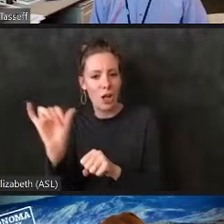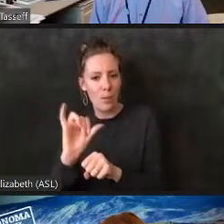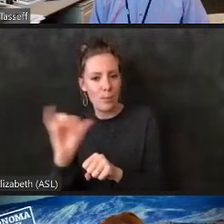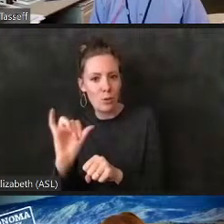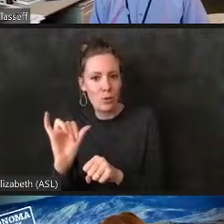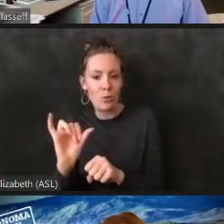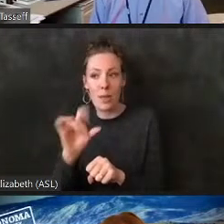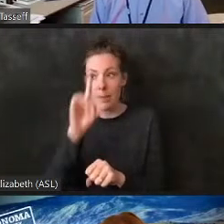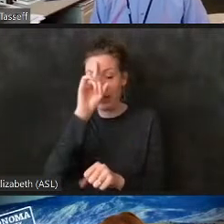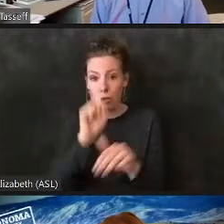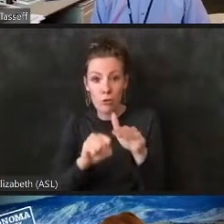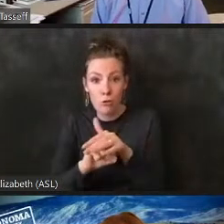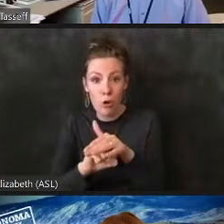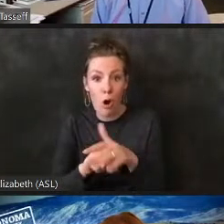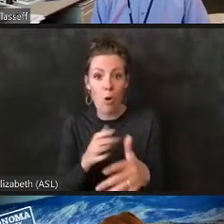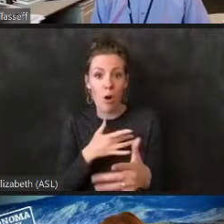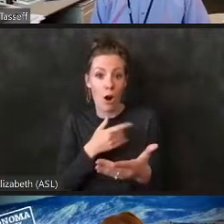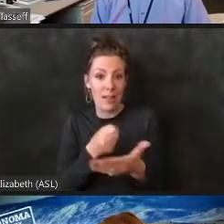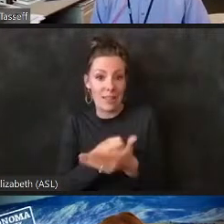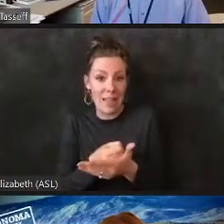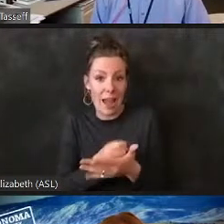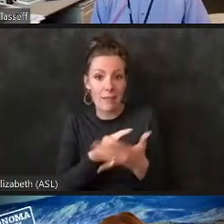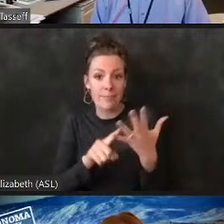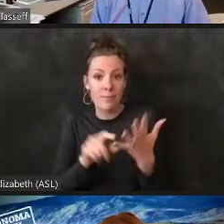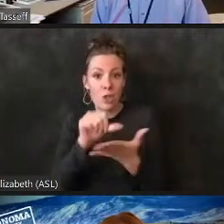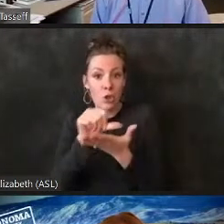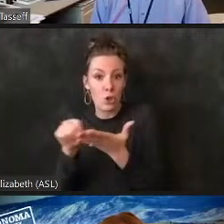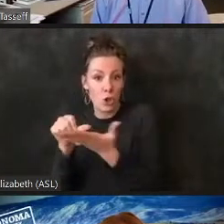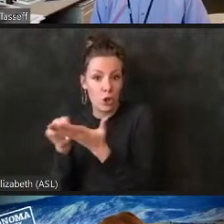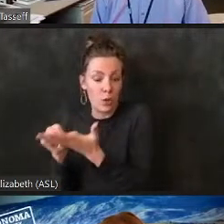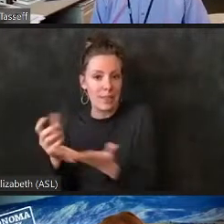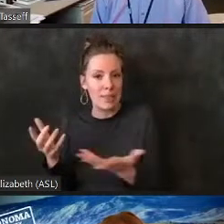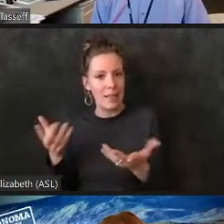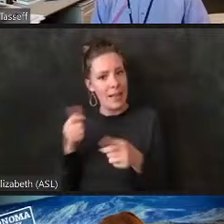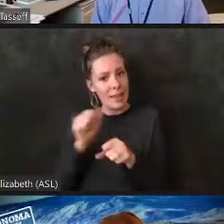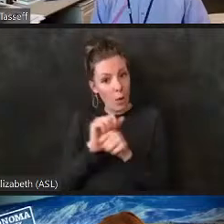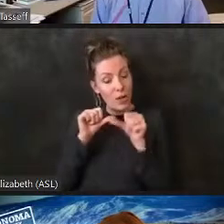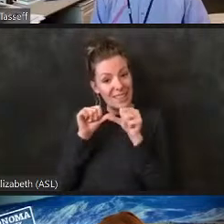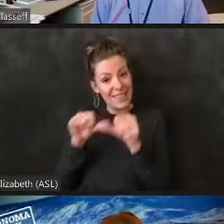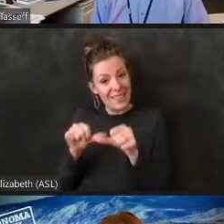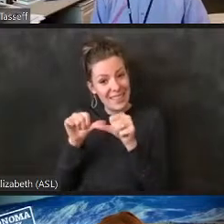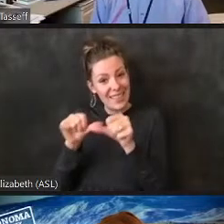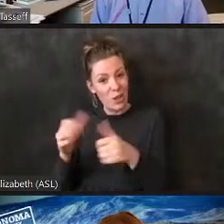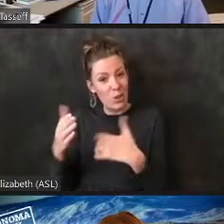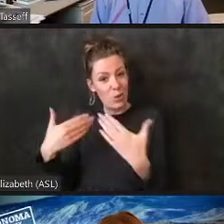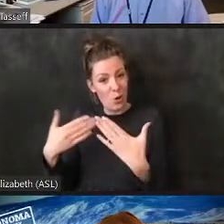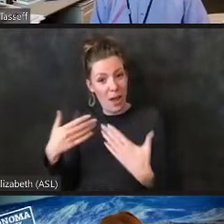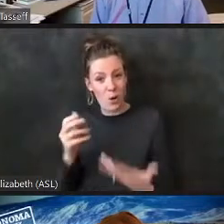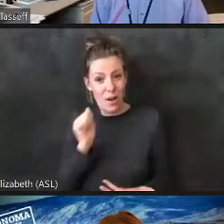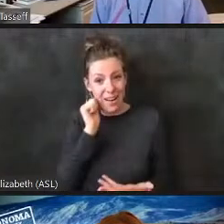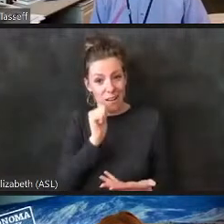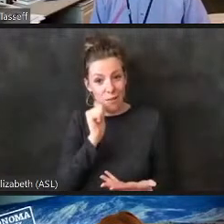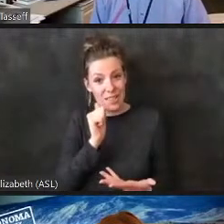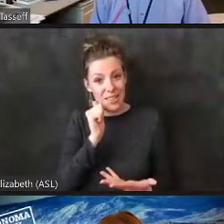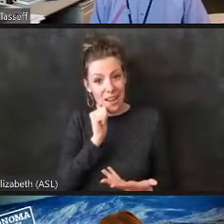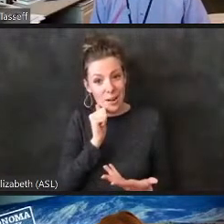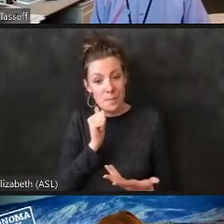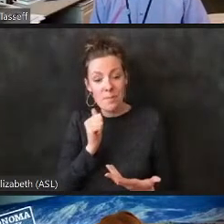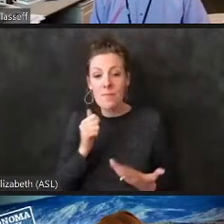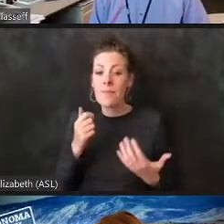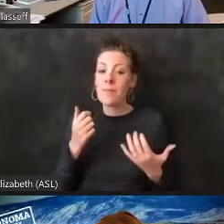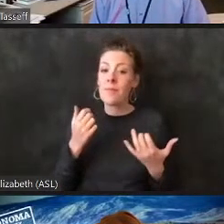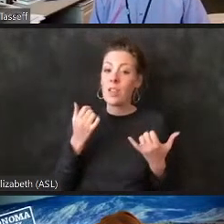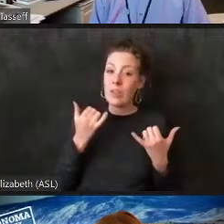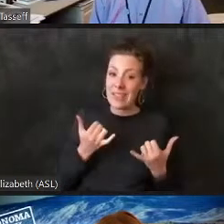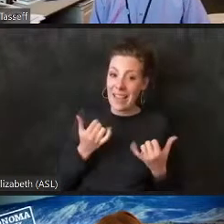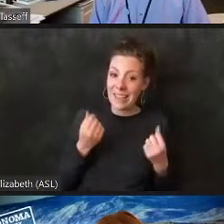cardiología, lo que sea, ataques del corazón. Por cosas que siguen llegando al hospital, eso todavía sigue igual